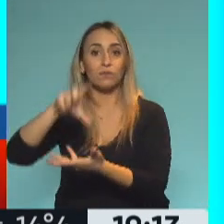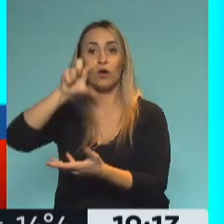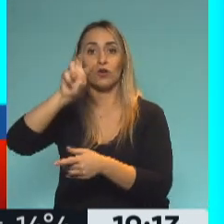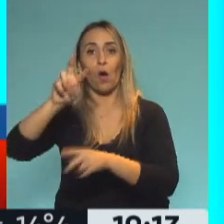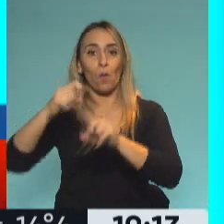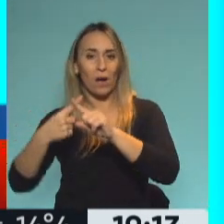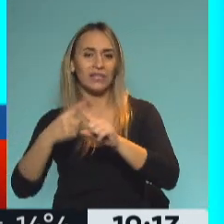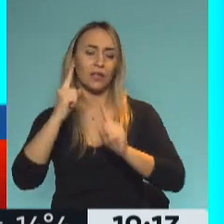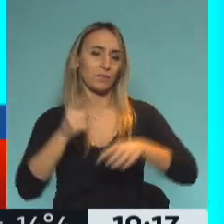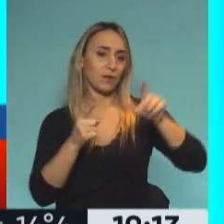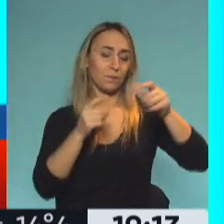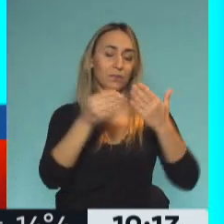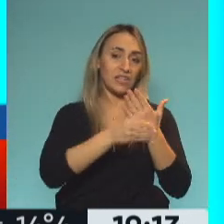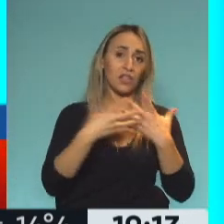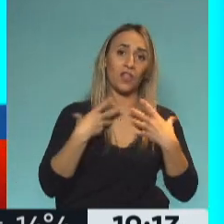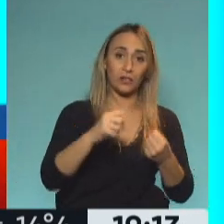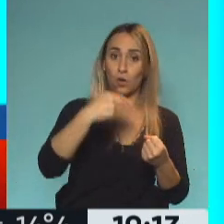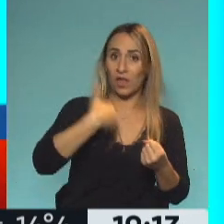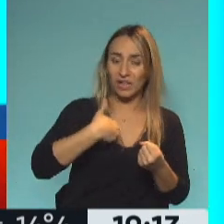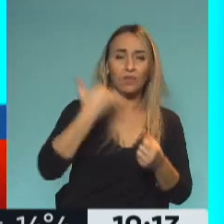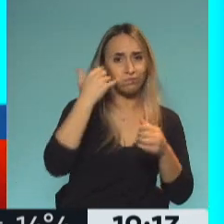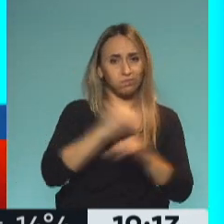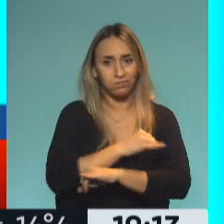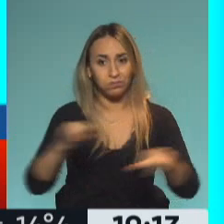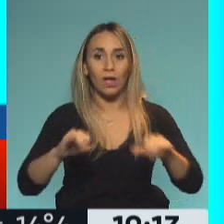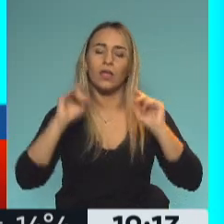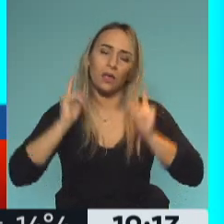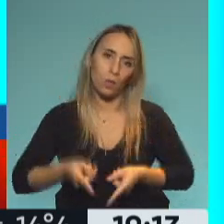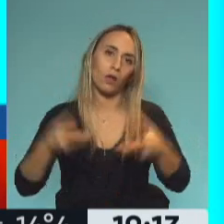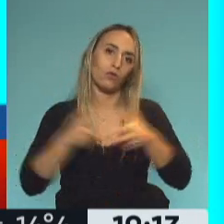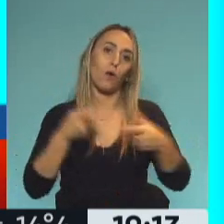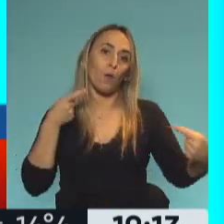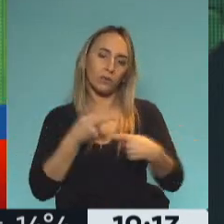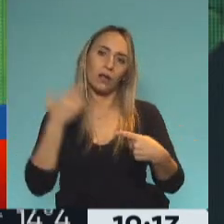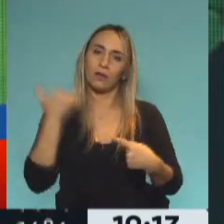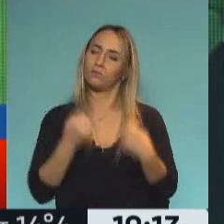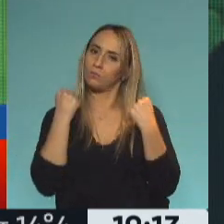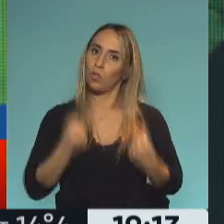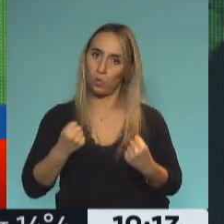confusión, por el Ministerio de Salud de Argentina, e igualmente para un sector de la oposición la situación todavía se mantiene. Gracias,